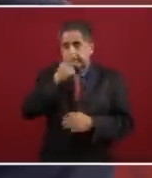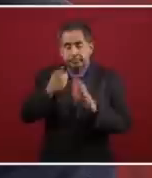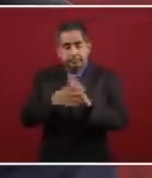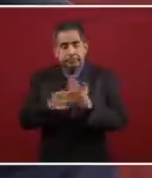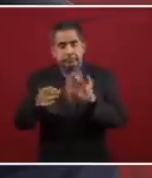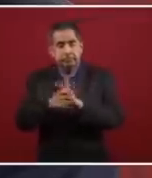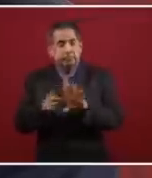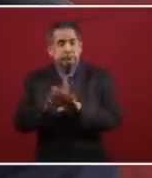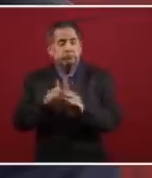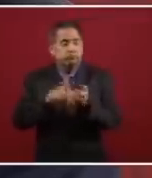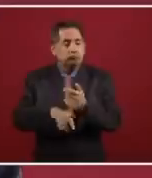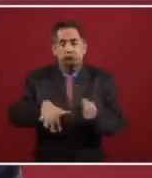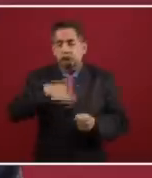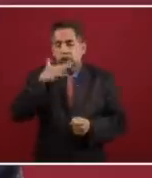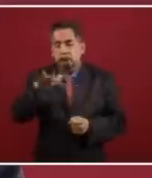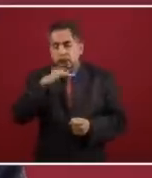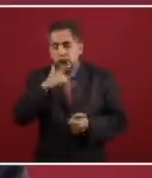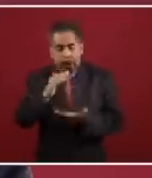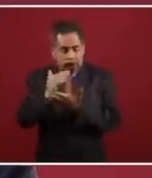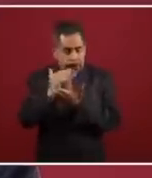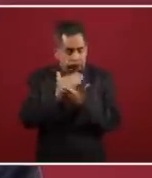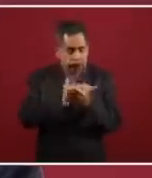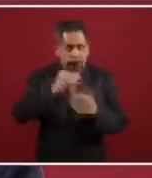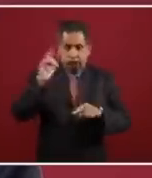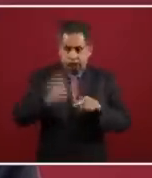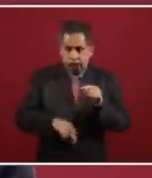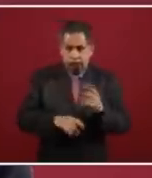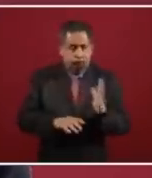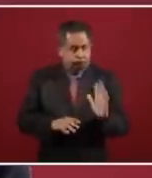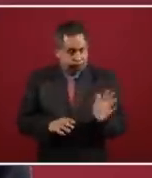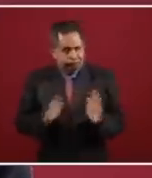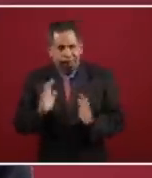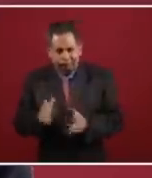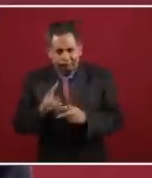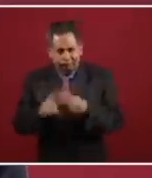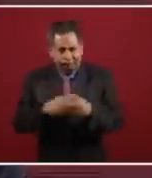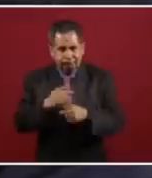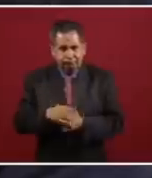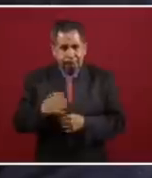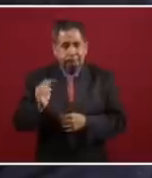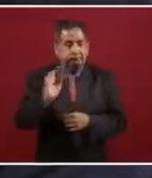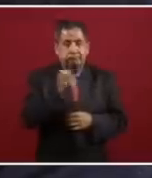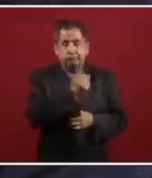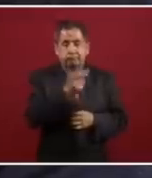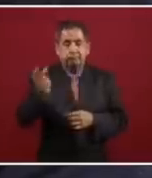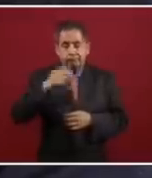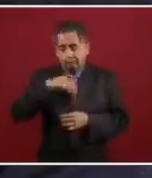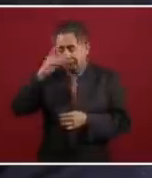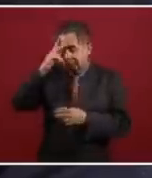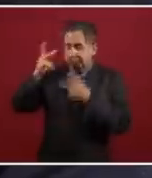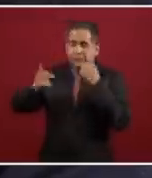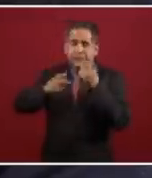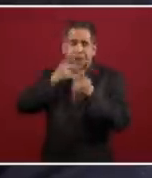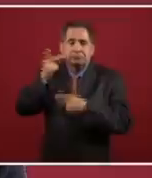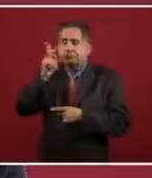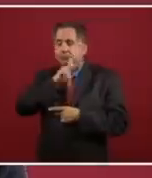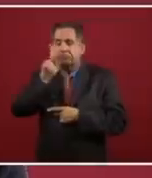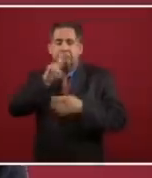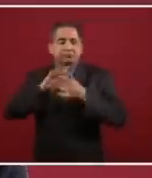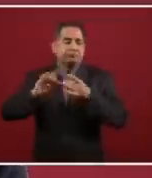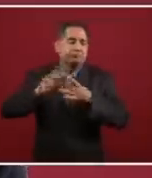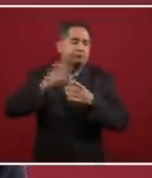iba a terminar la corrupción. Algunos pensaron que era nada más discurso,